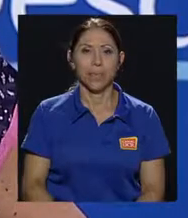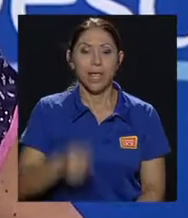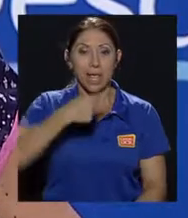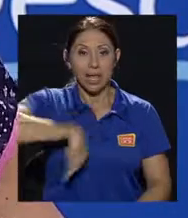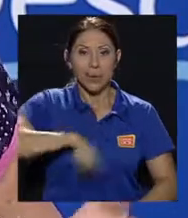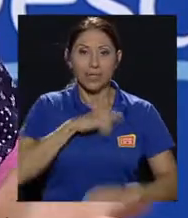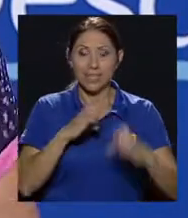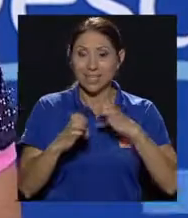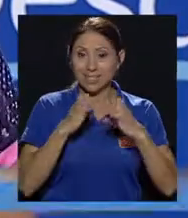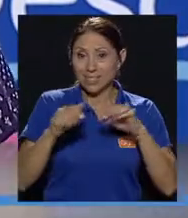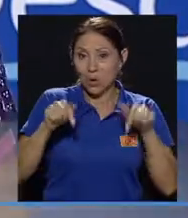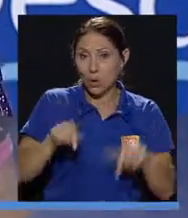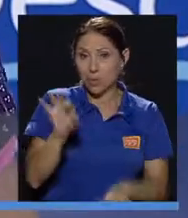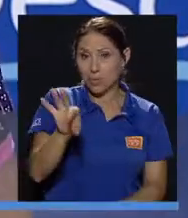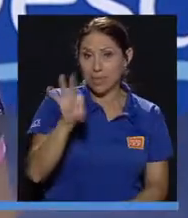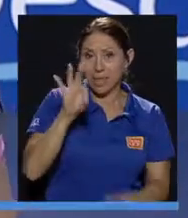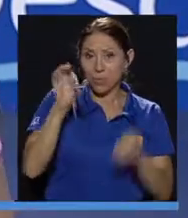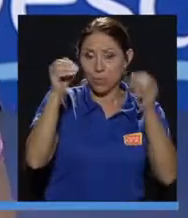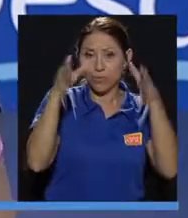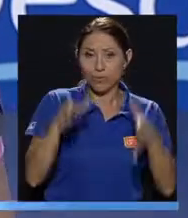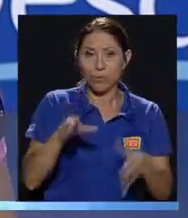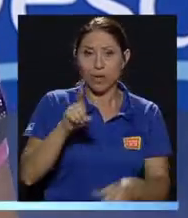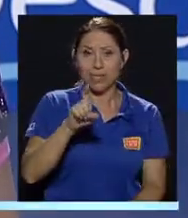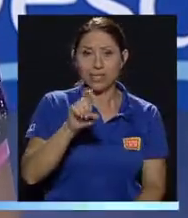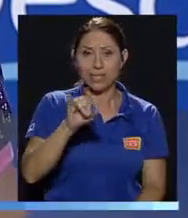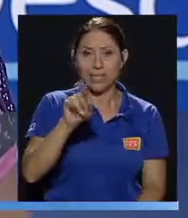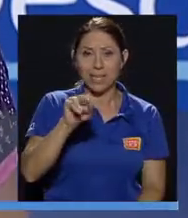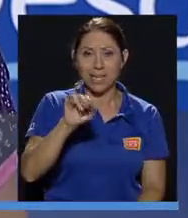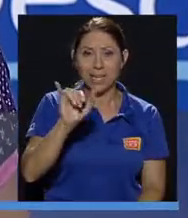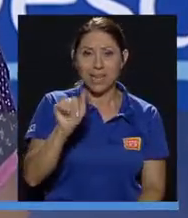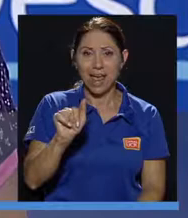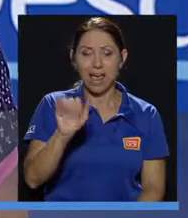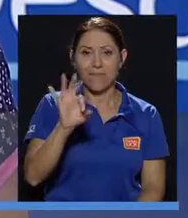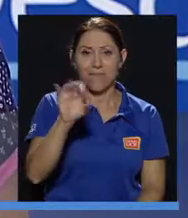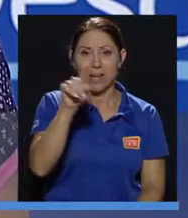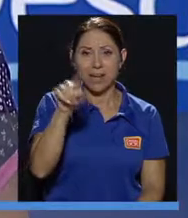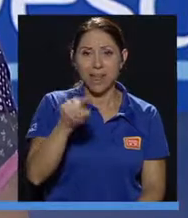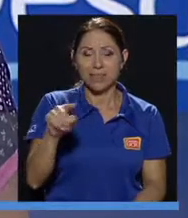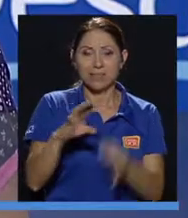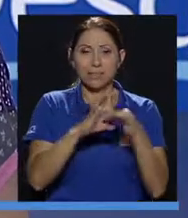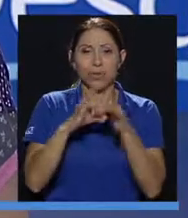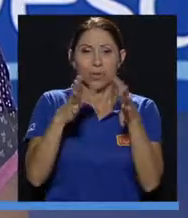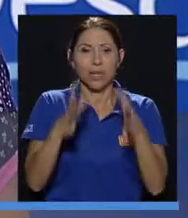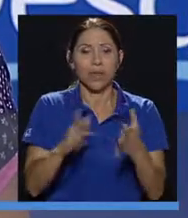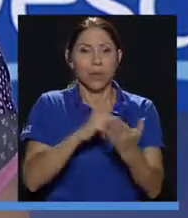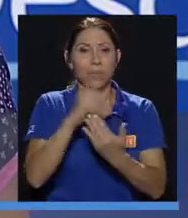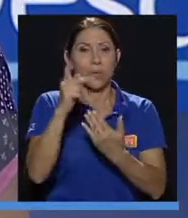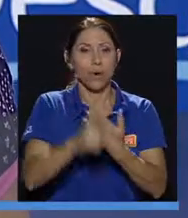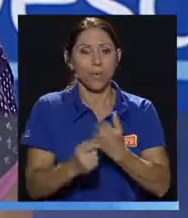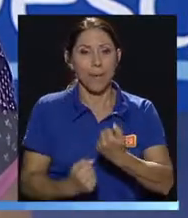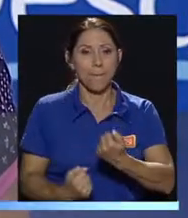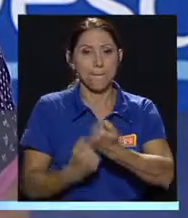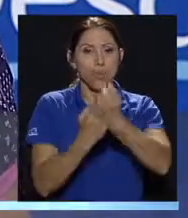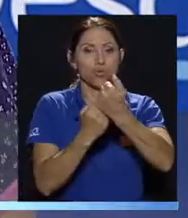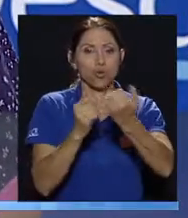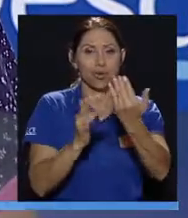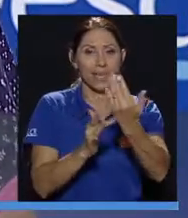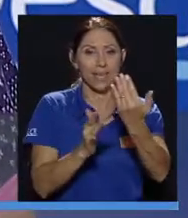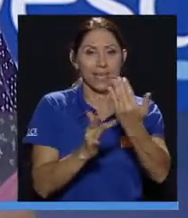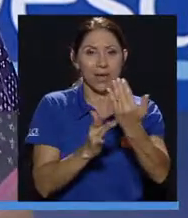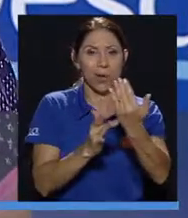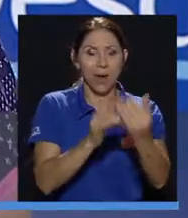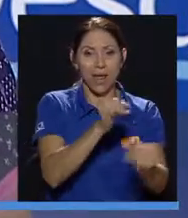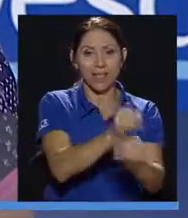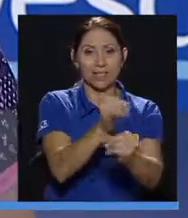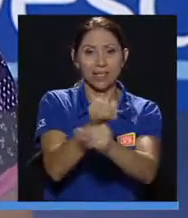En nuestra entrevista de fondo hemos invitado a la profesora Cinia Fernández, quien es la coordinadora del programa de apoyo técnico a